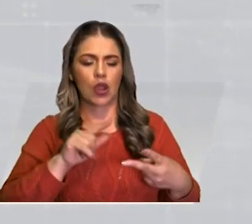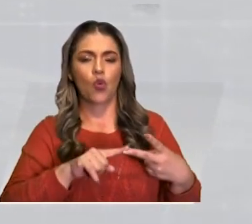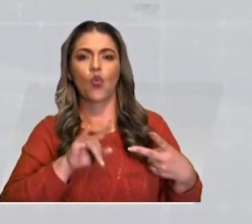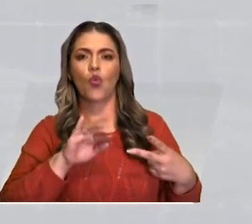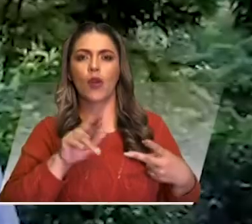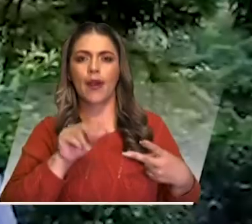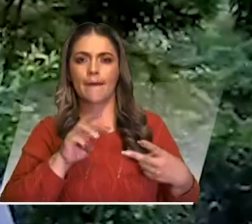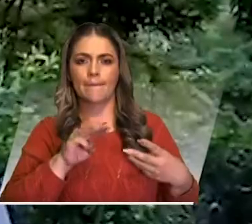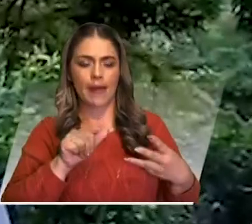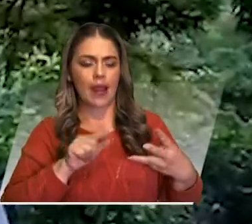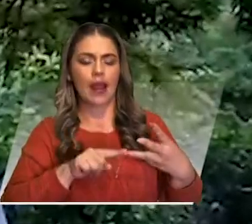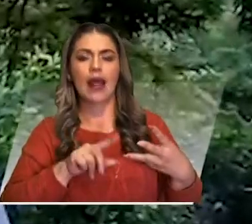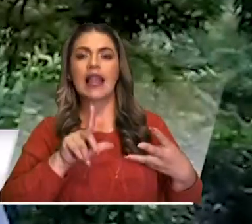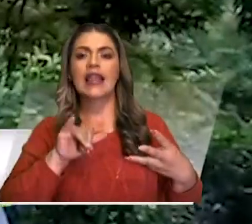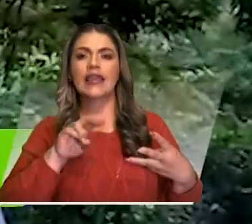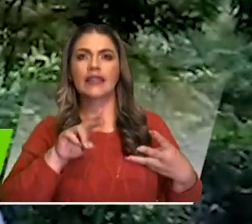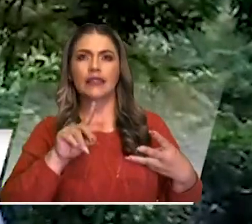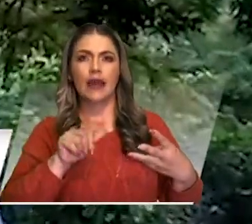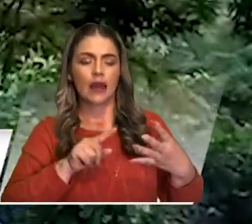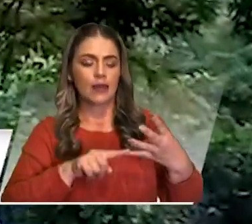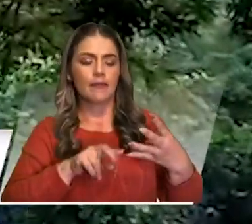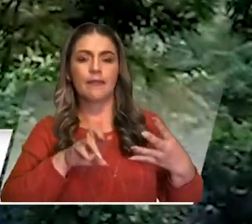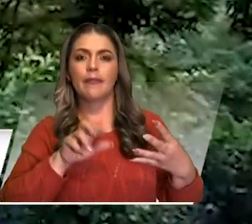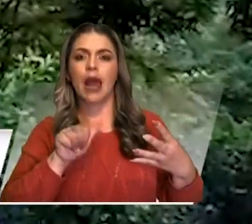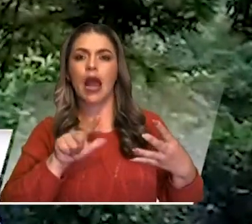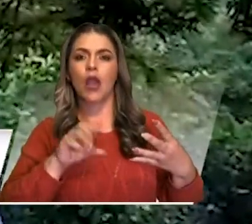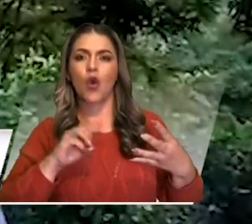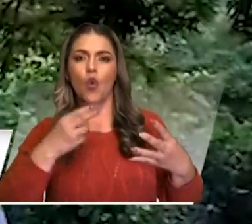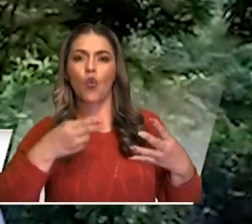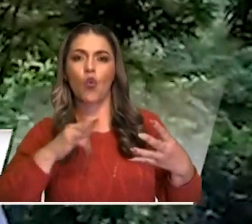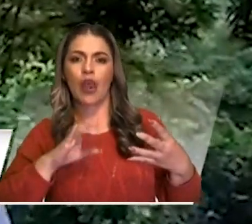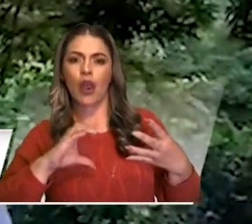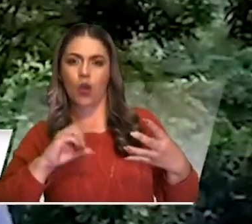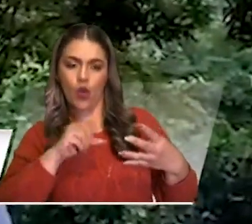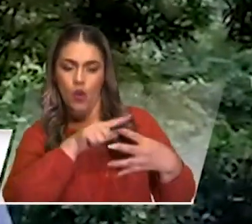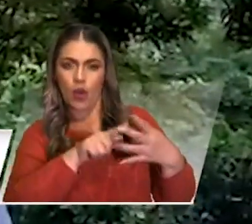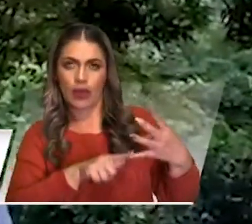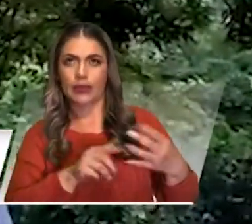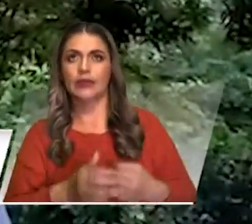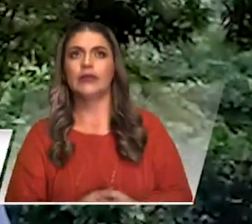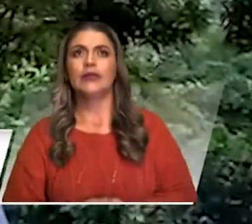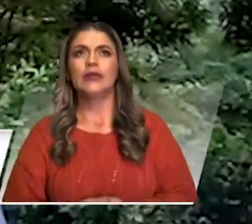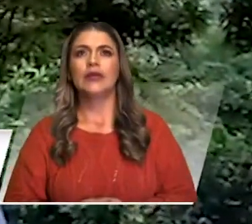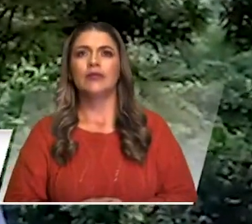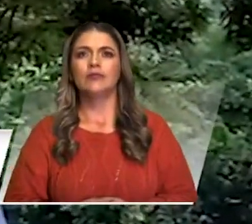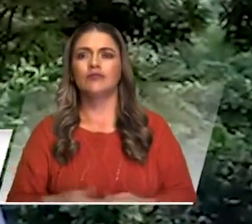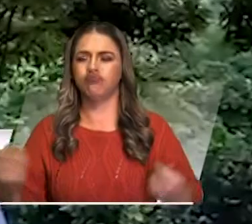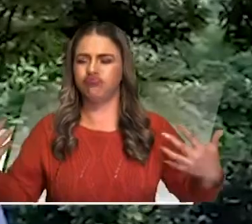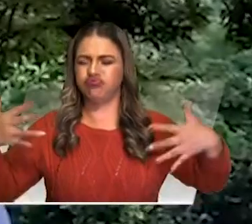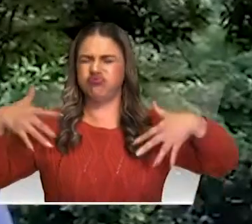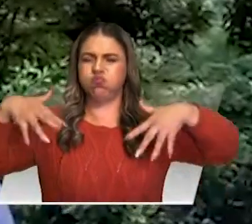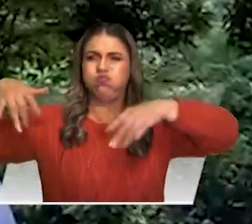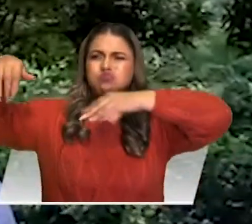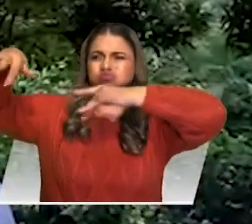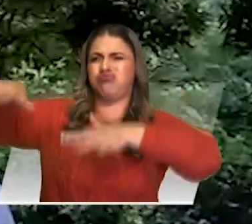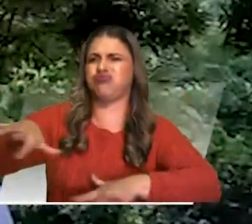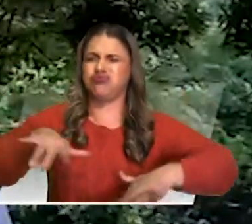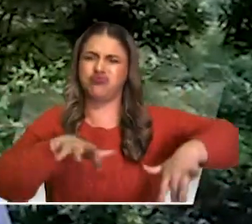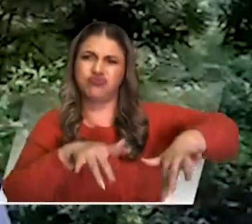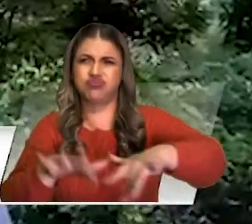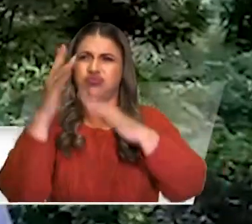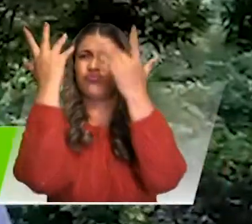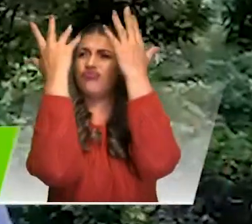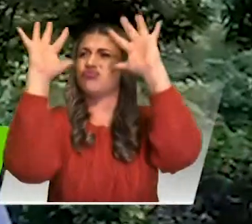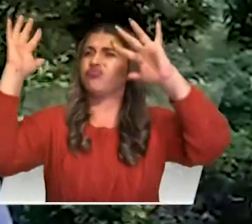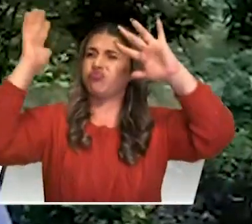Palo Hueco. Hubo crecientes súbitas, arrastre de material rocoso, vegetal y lodos. También hubo escorrentías, desprendimiento de